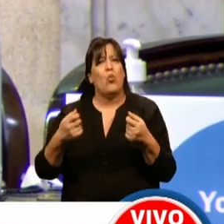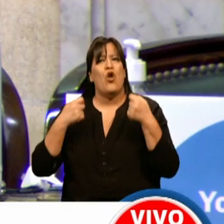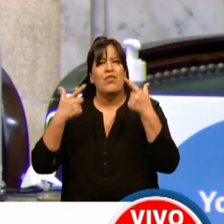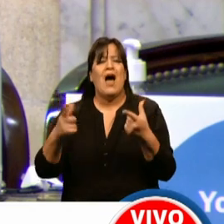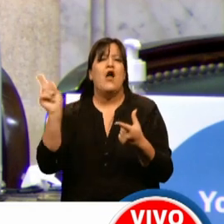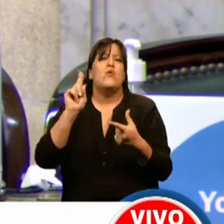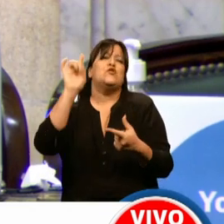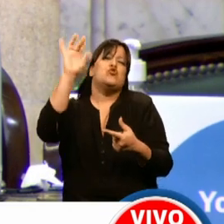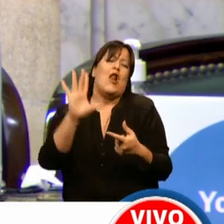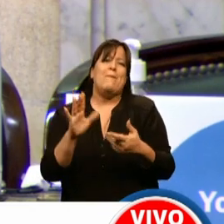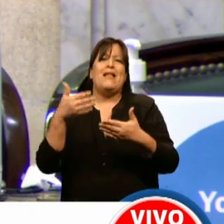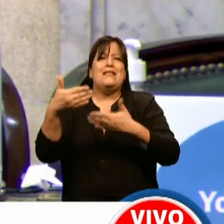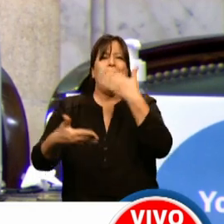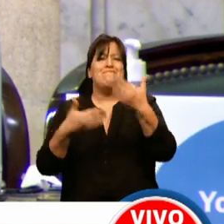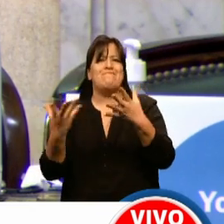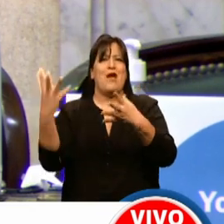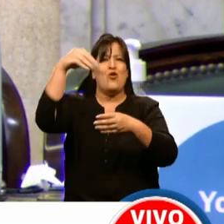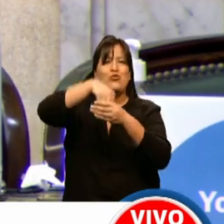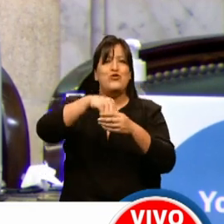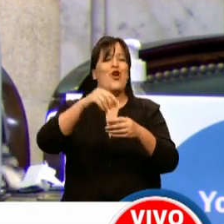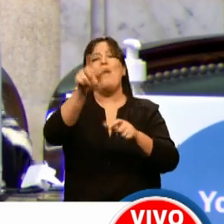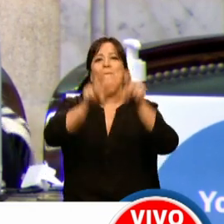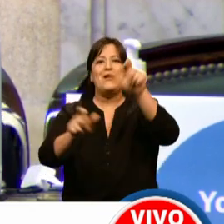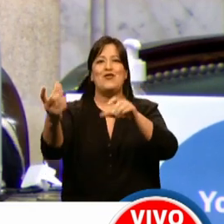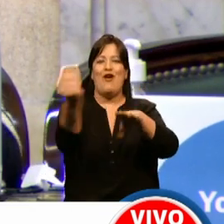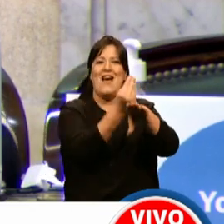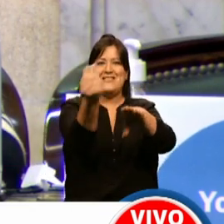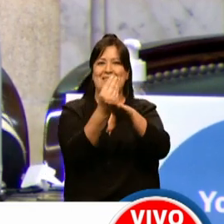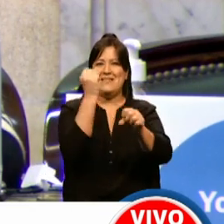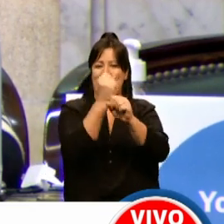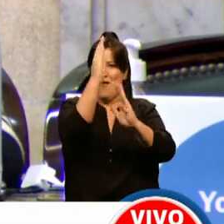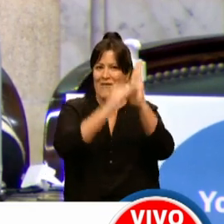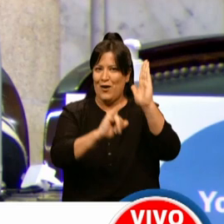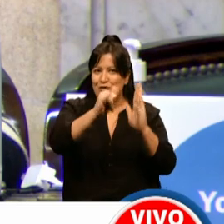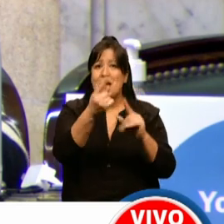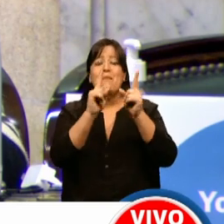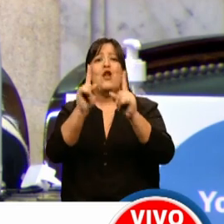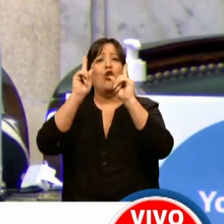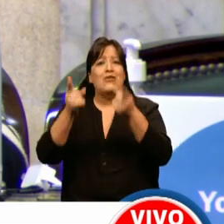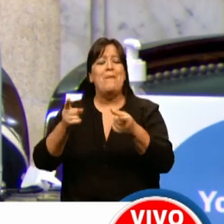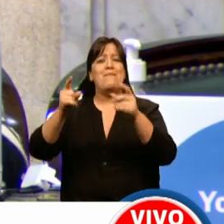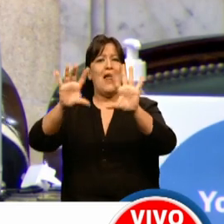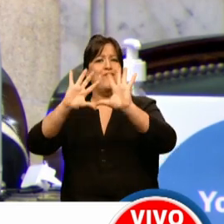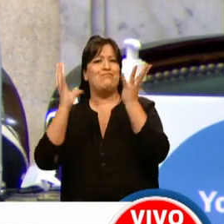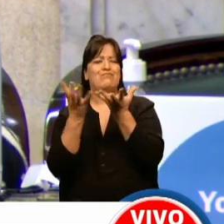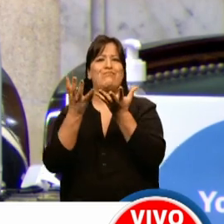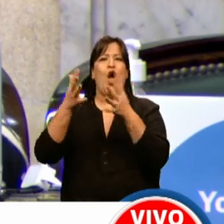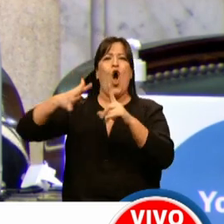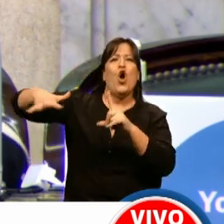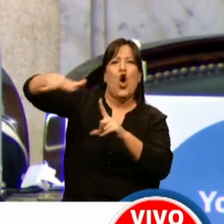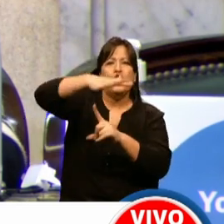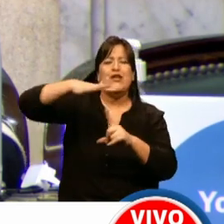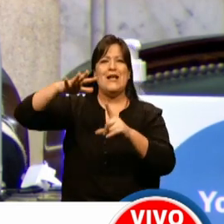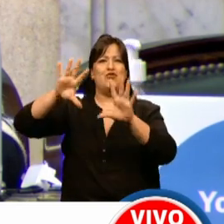solamente un proceso de inclusión individual y particular sino también tiene que ver con un contexto global y familiar